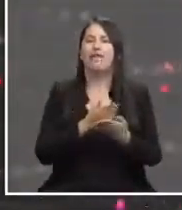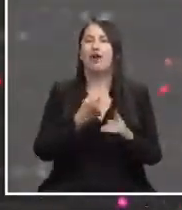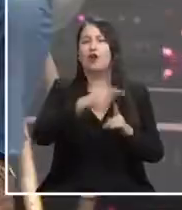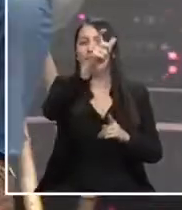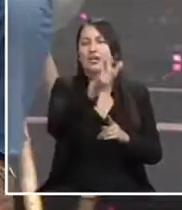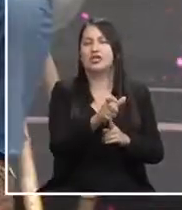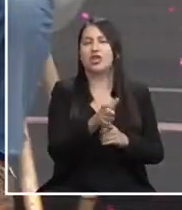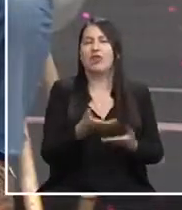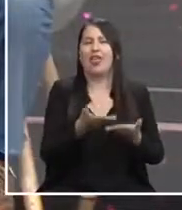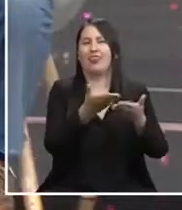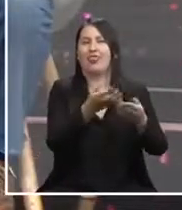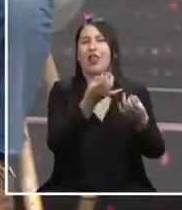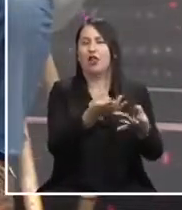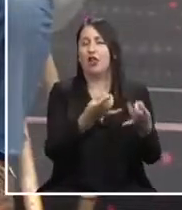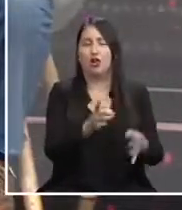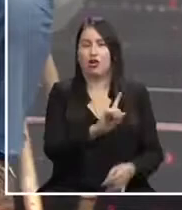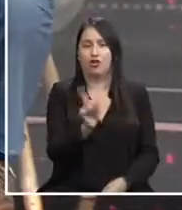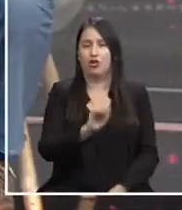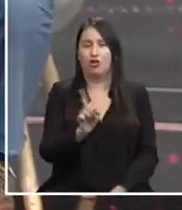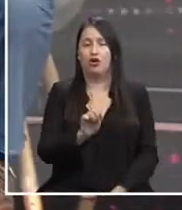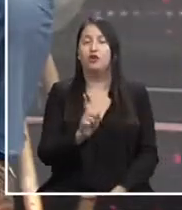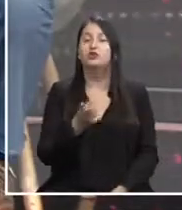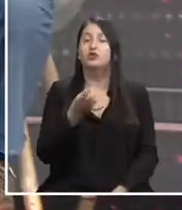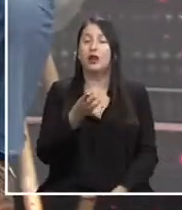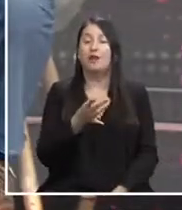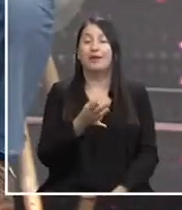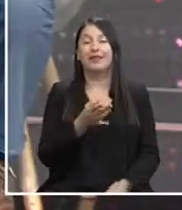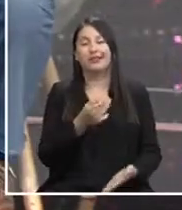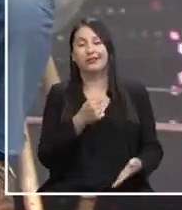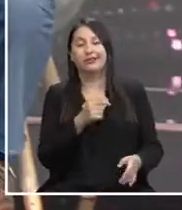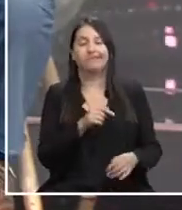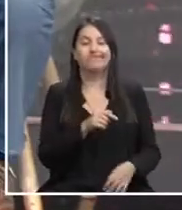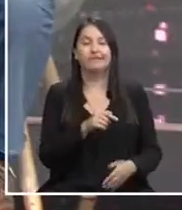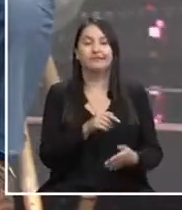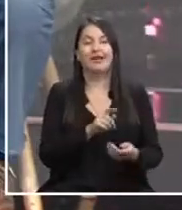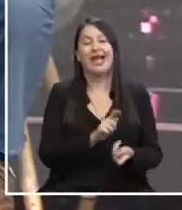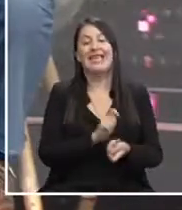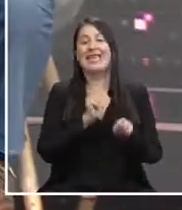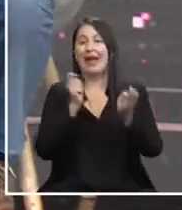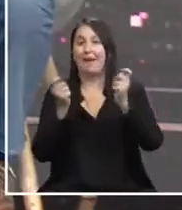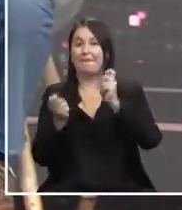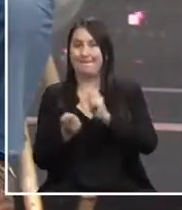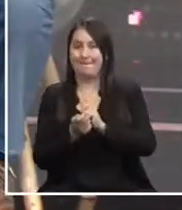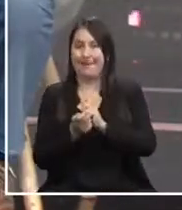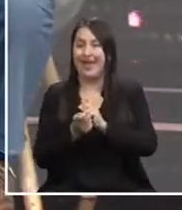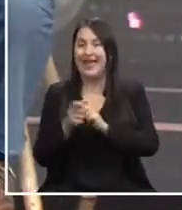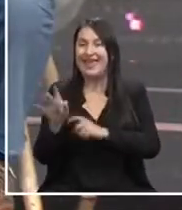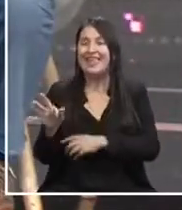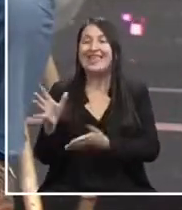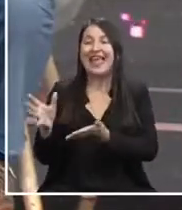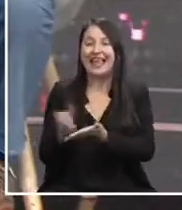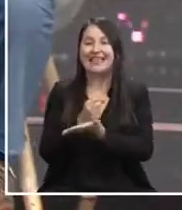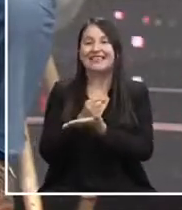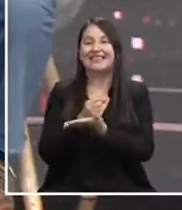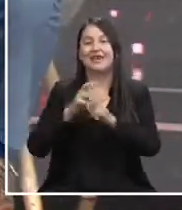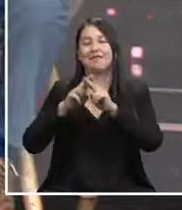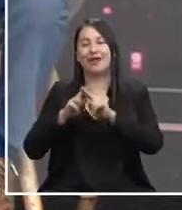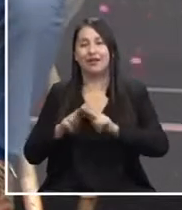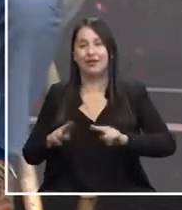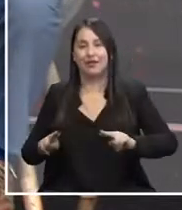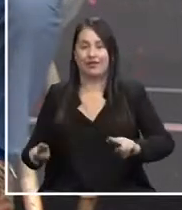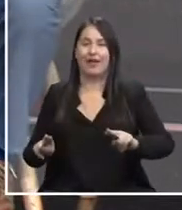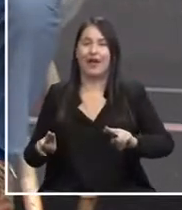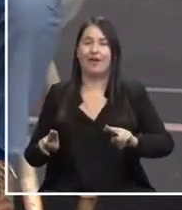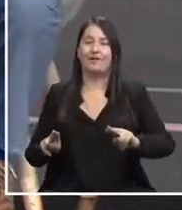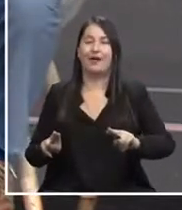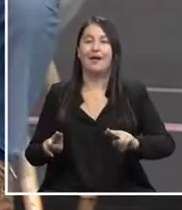lograr desplazarte de la posición en la que estás y quizá alcanzar una mirada más serena, más tranquila y más comprensiva del mundo en el que vives